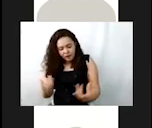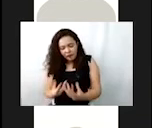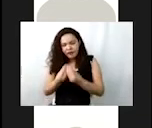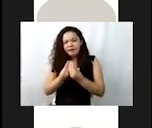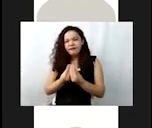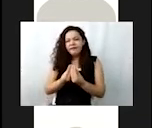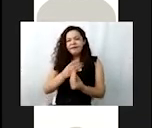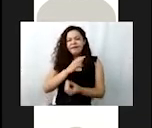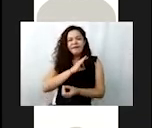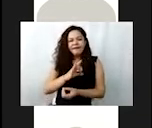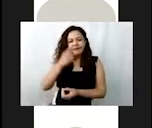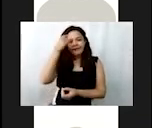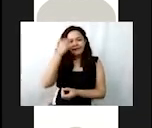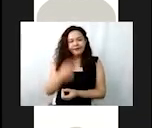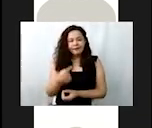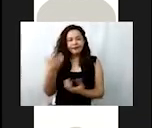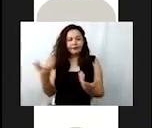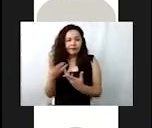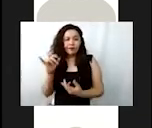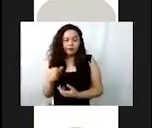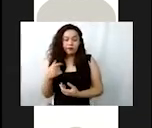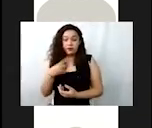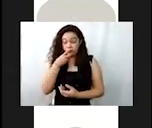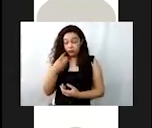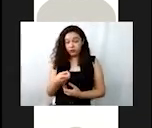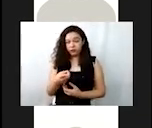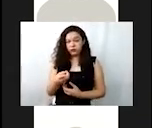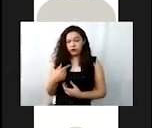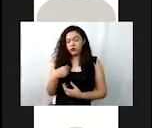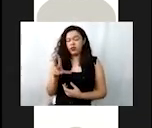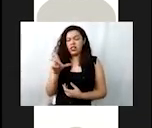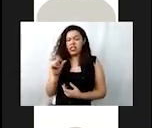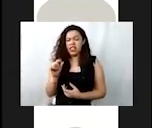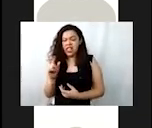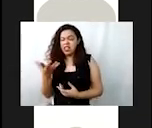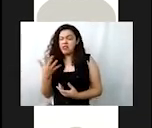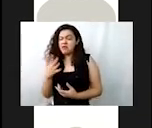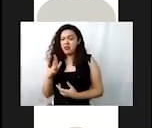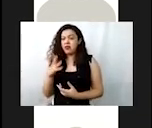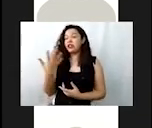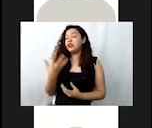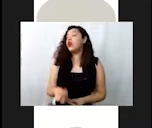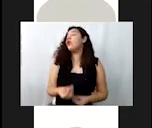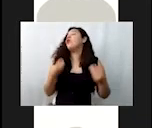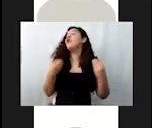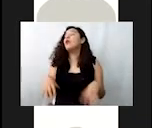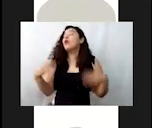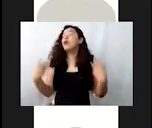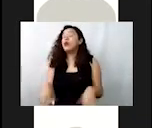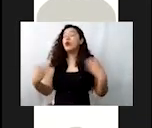de sociedad civil que sí lo están haciendo, que les decía, yo he identificado más de 70 son muchísimas en todos los